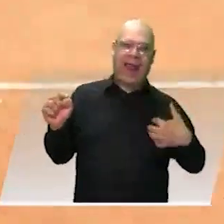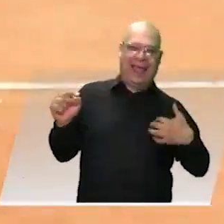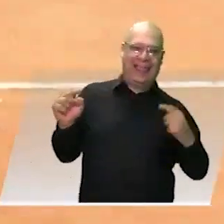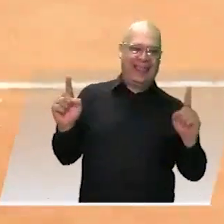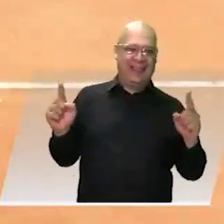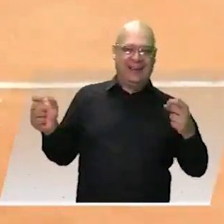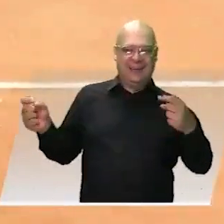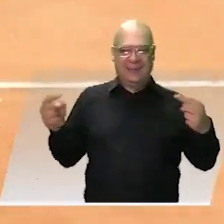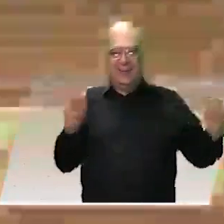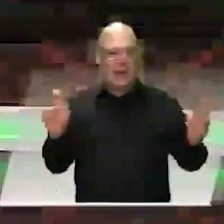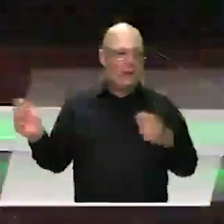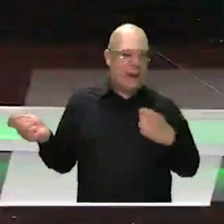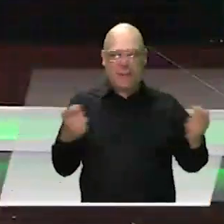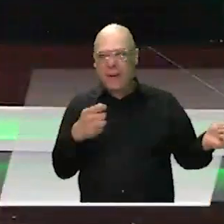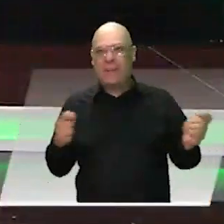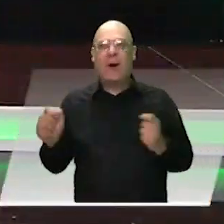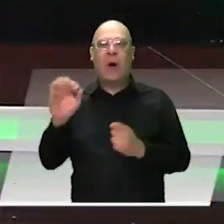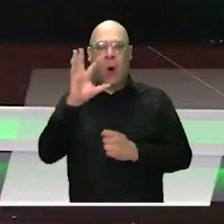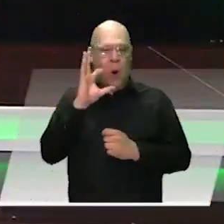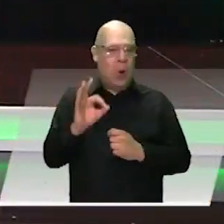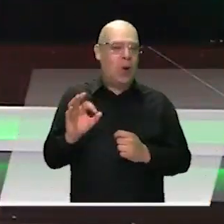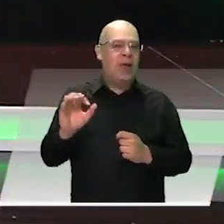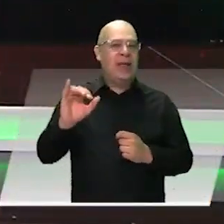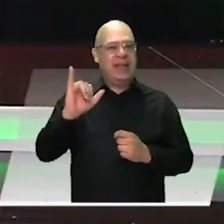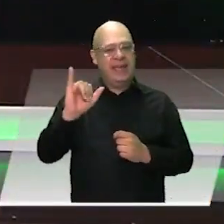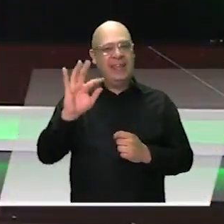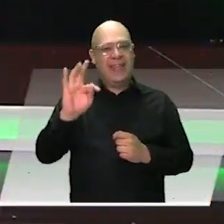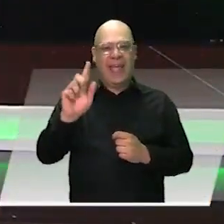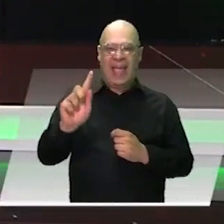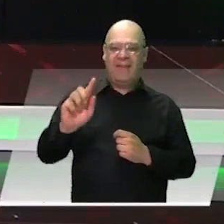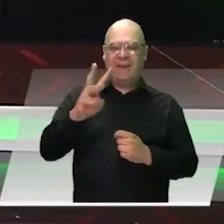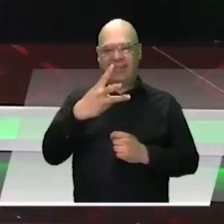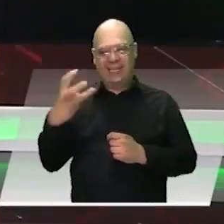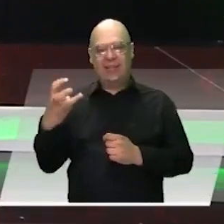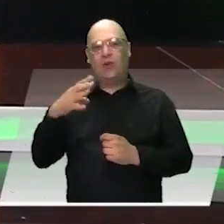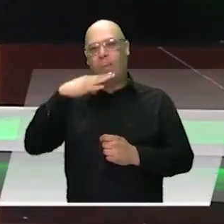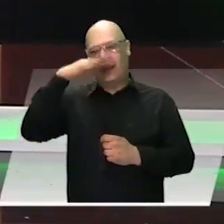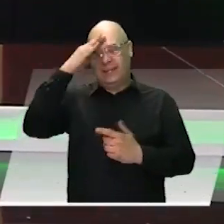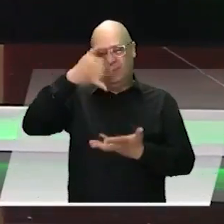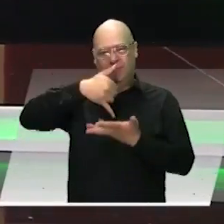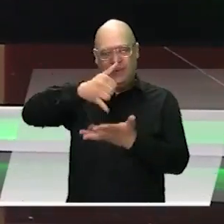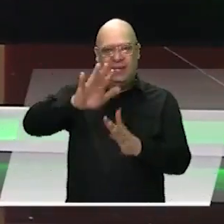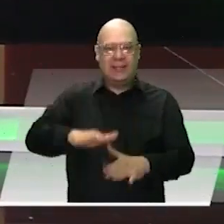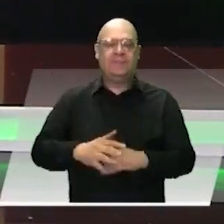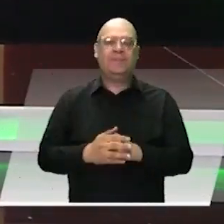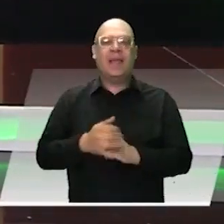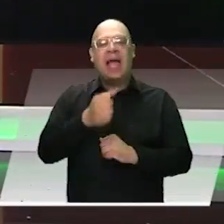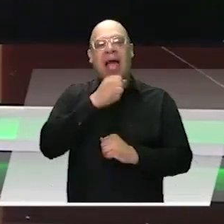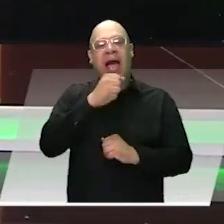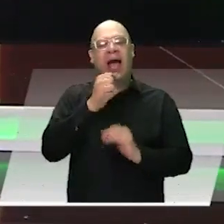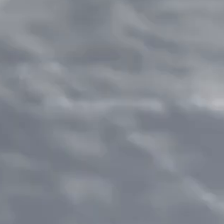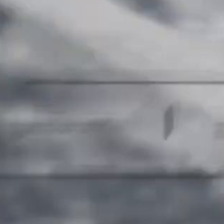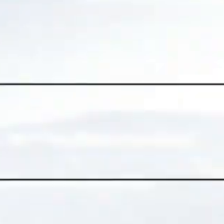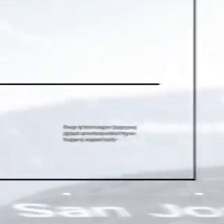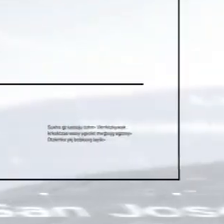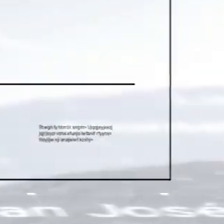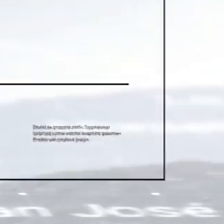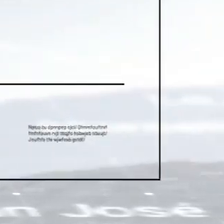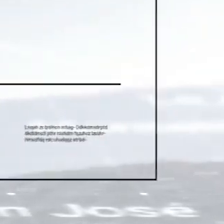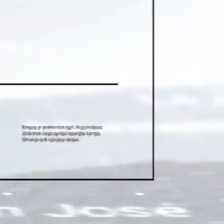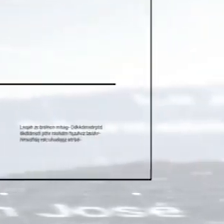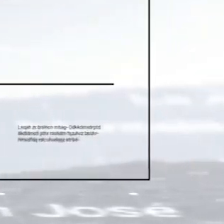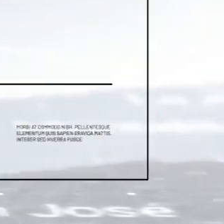final masculina del ITF 300 Copa Ciudad de Medellín. En la información desde El Campestre, Lina María López para Teleantioquia Noticias.